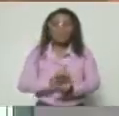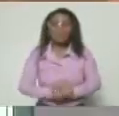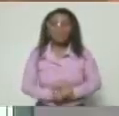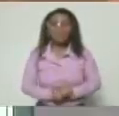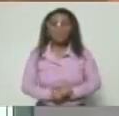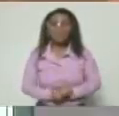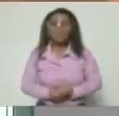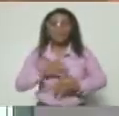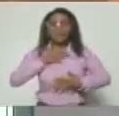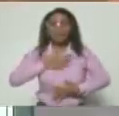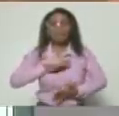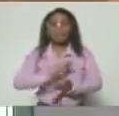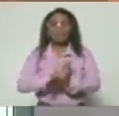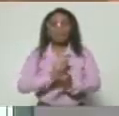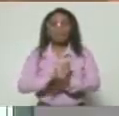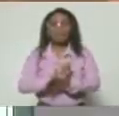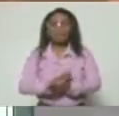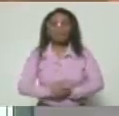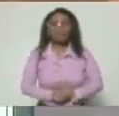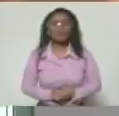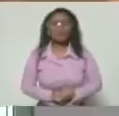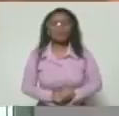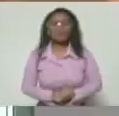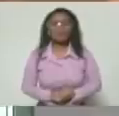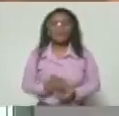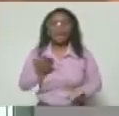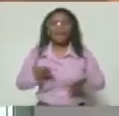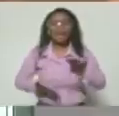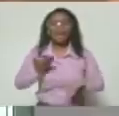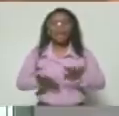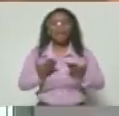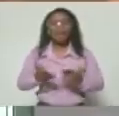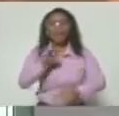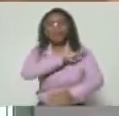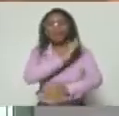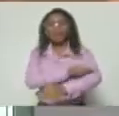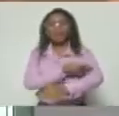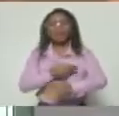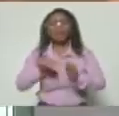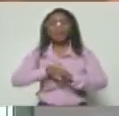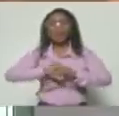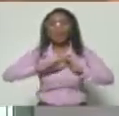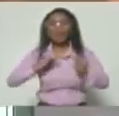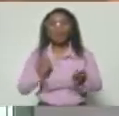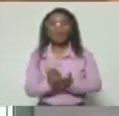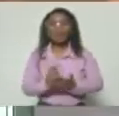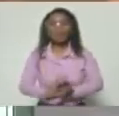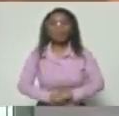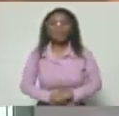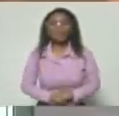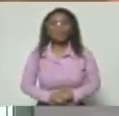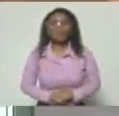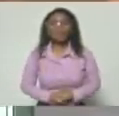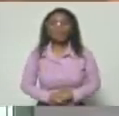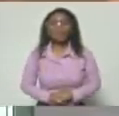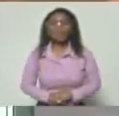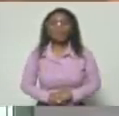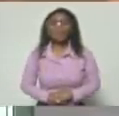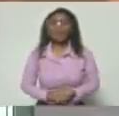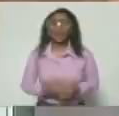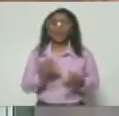la armonía, al equilibrio de poderes en el mundo. Era muy